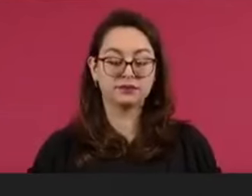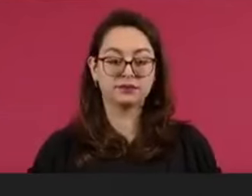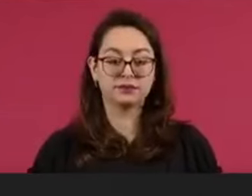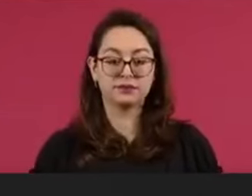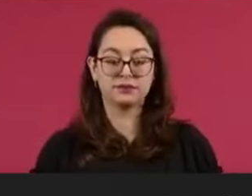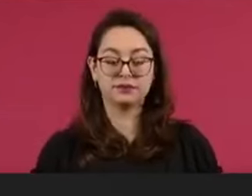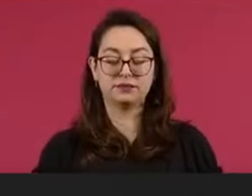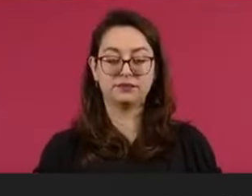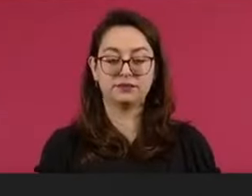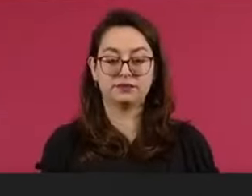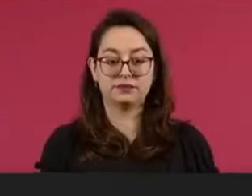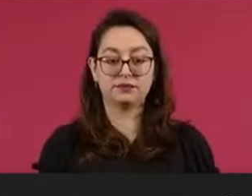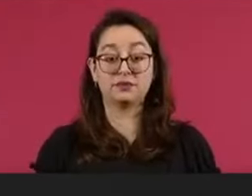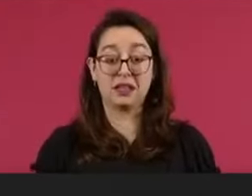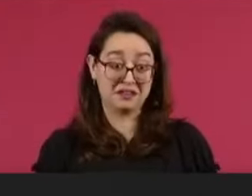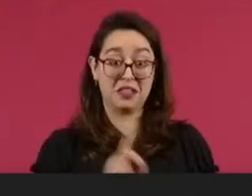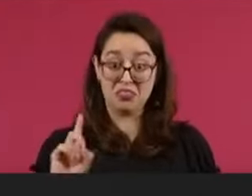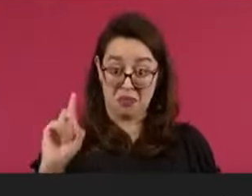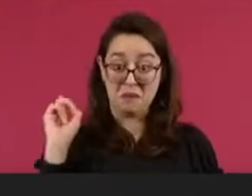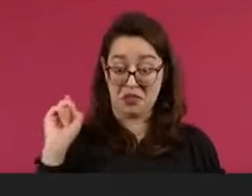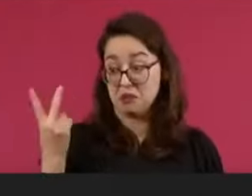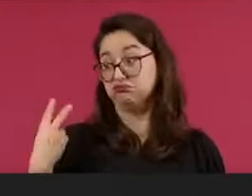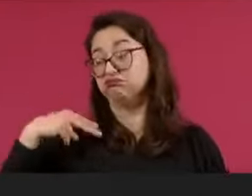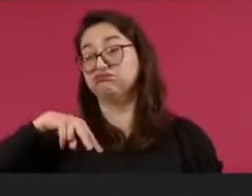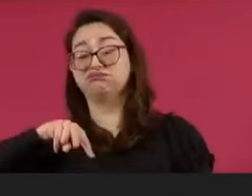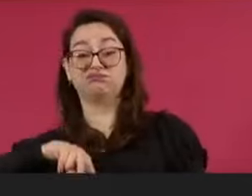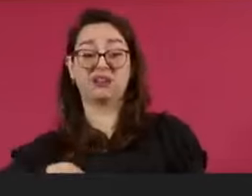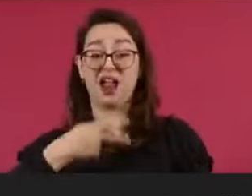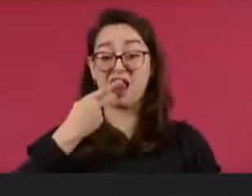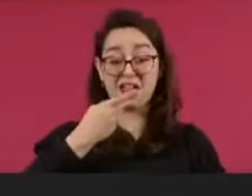¿Este fue el orador oficial?